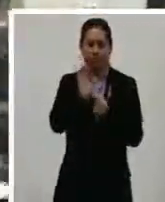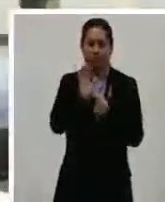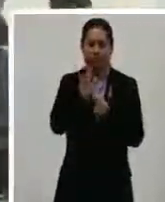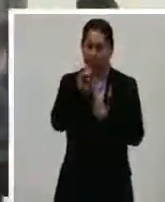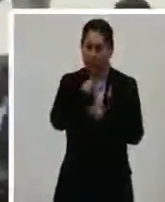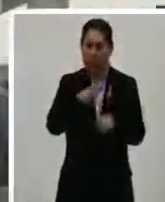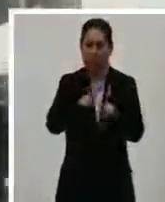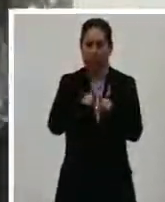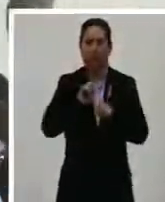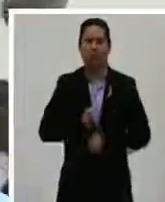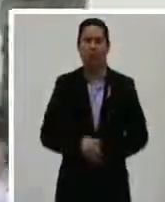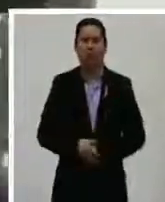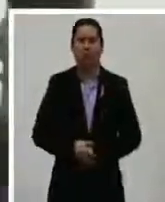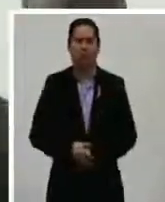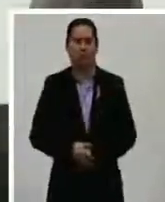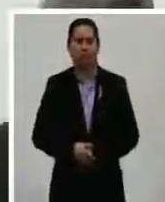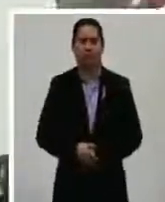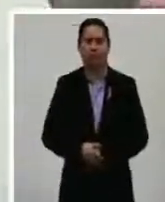presenta